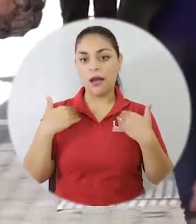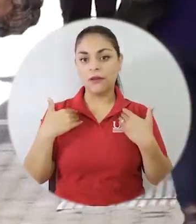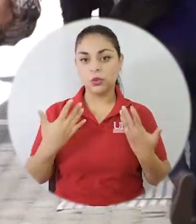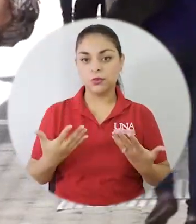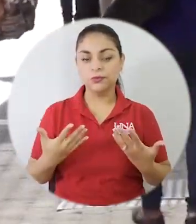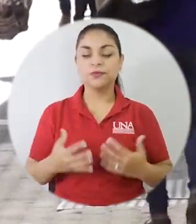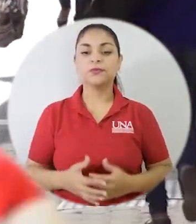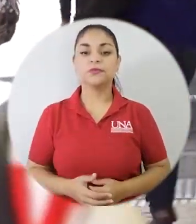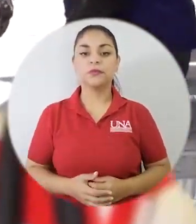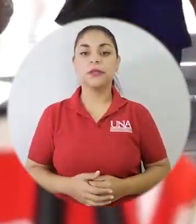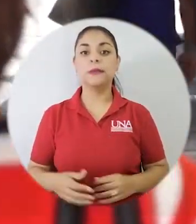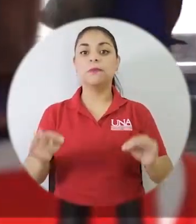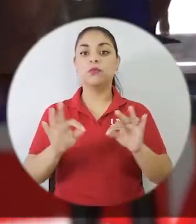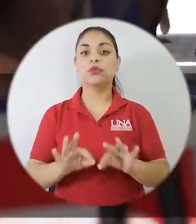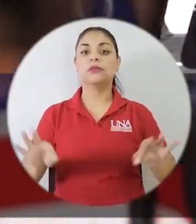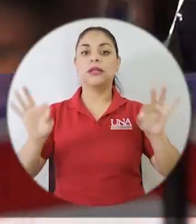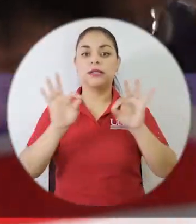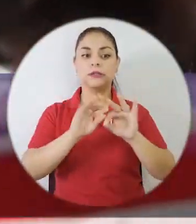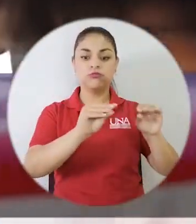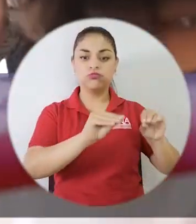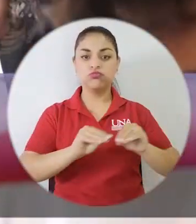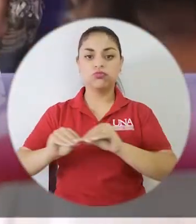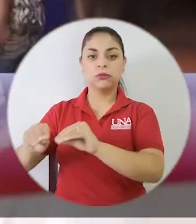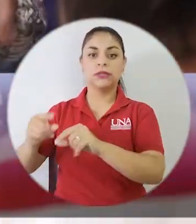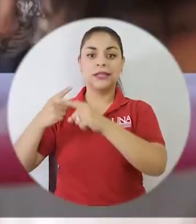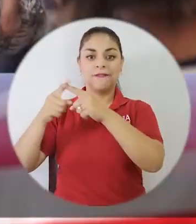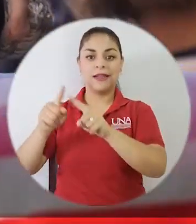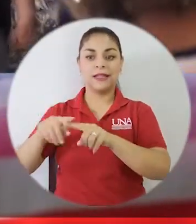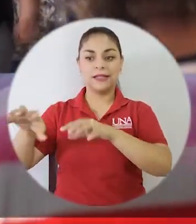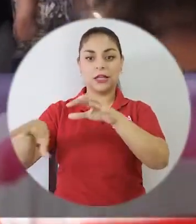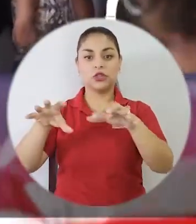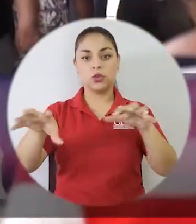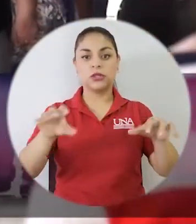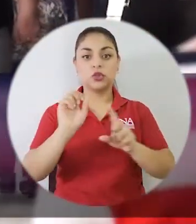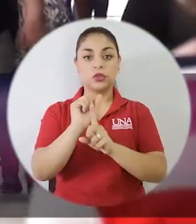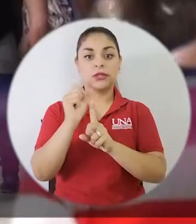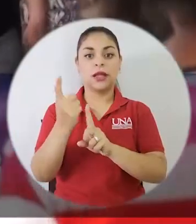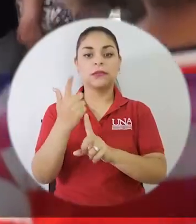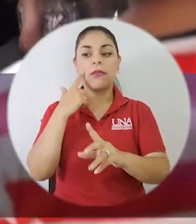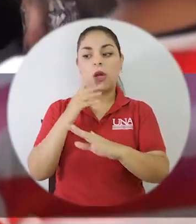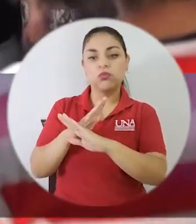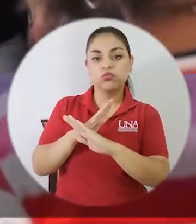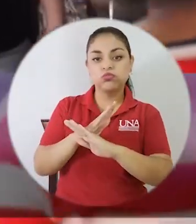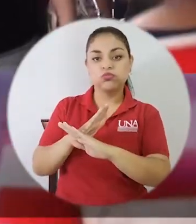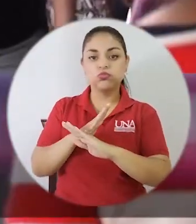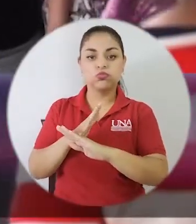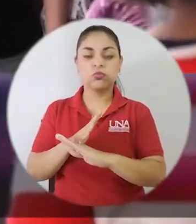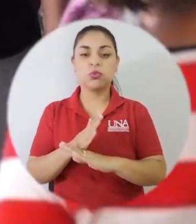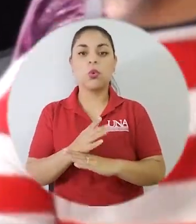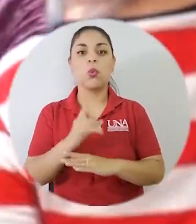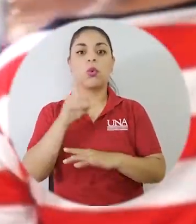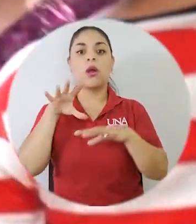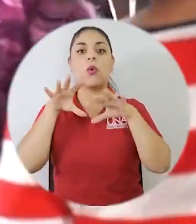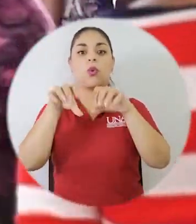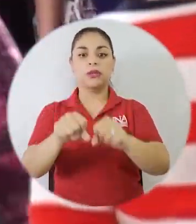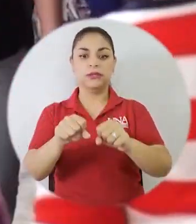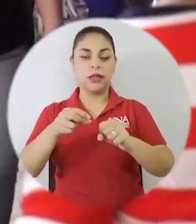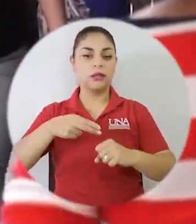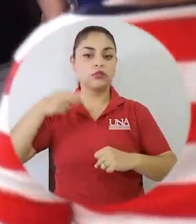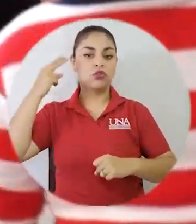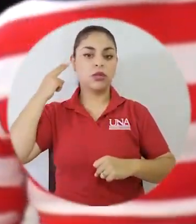estado. Y ha sido muy importante la movilización de los distintos sectores sociales para resguardar una de